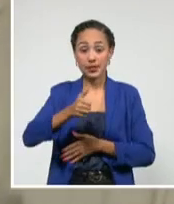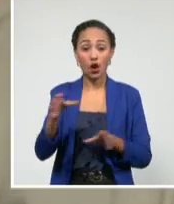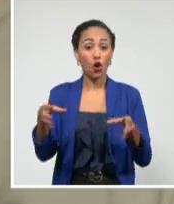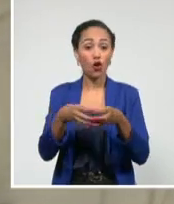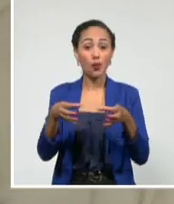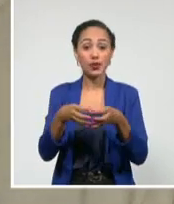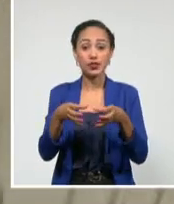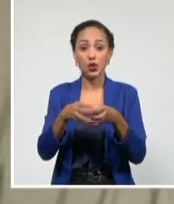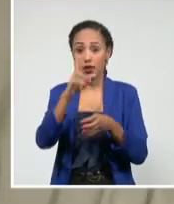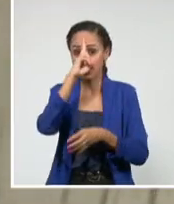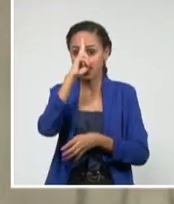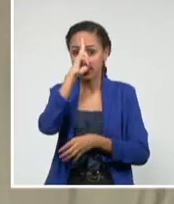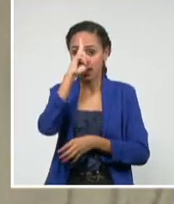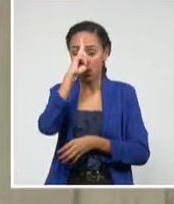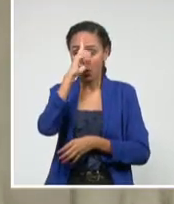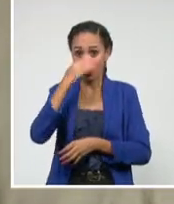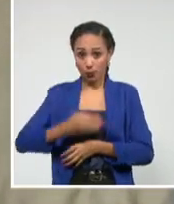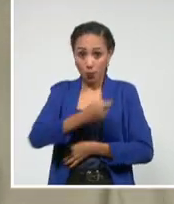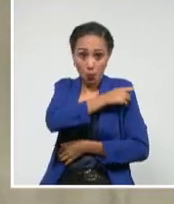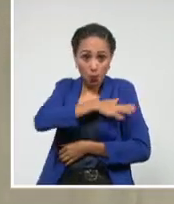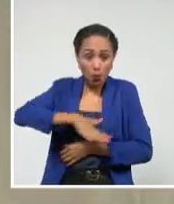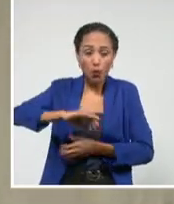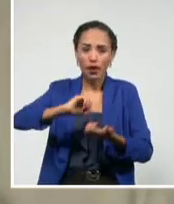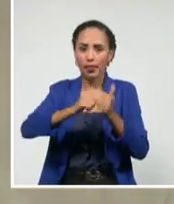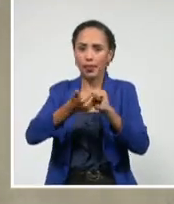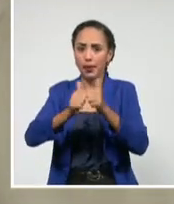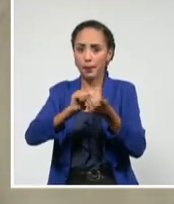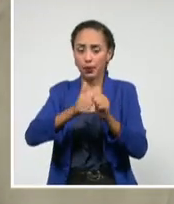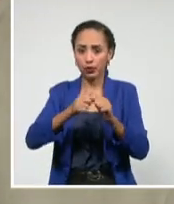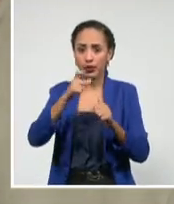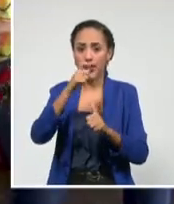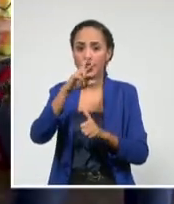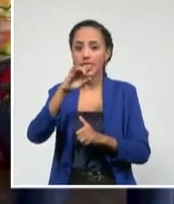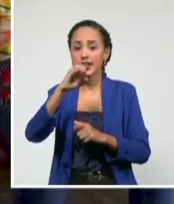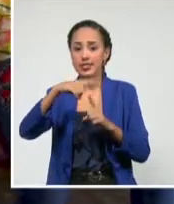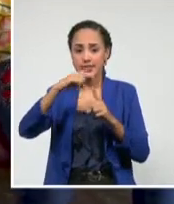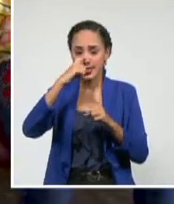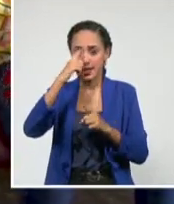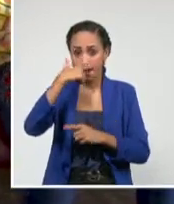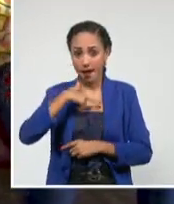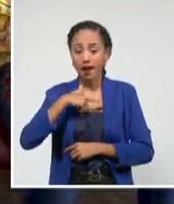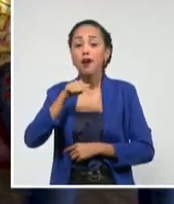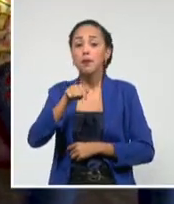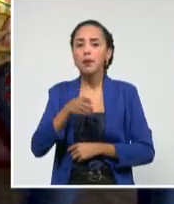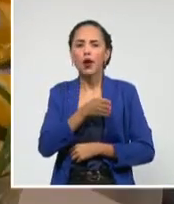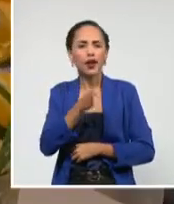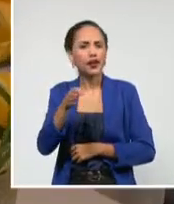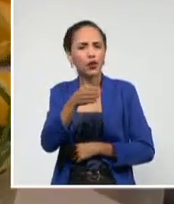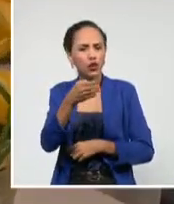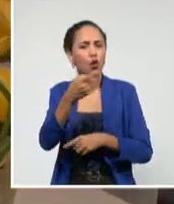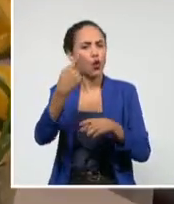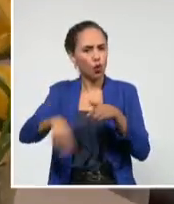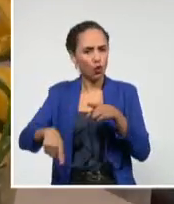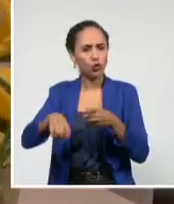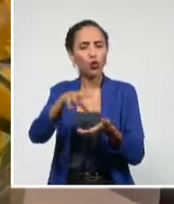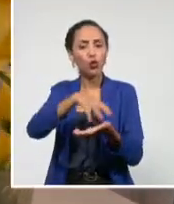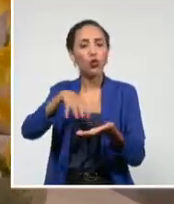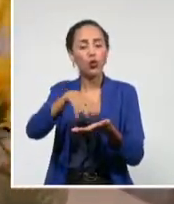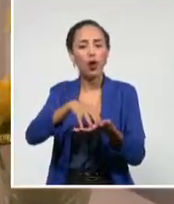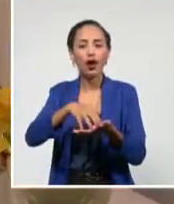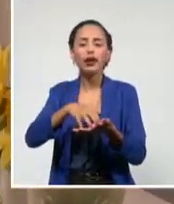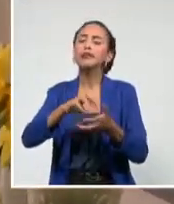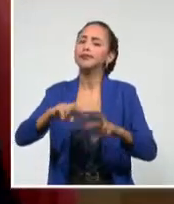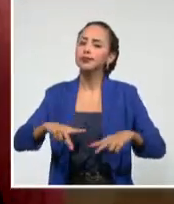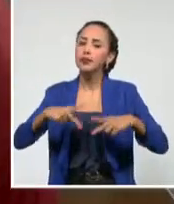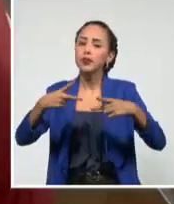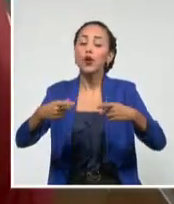de la Asamblea Nacional del Poder Popular, doctora Cristina Luna Morales, en un recorrido por instituciones, insistió en el cumplimiento de